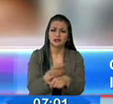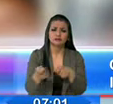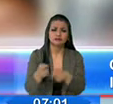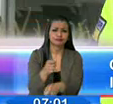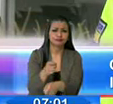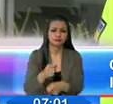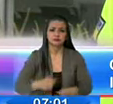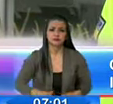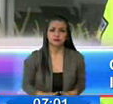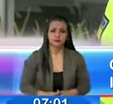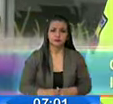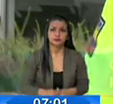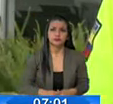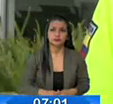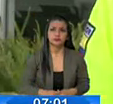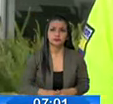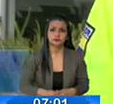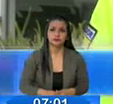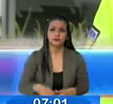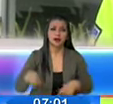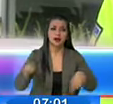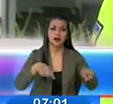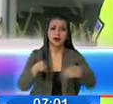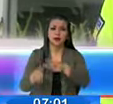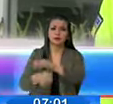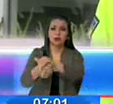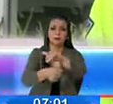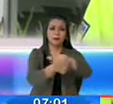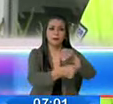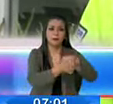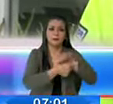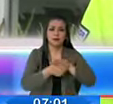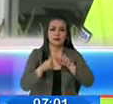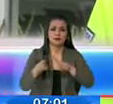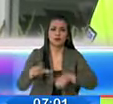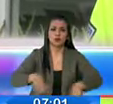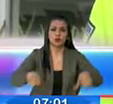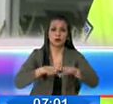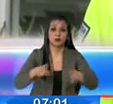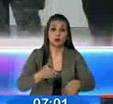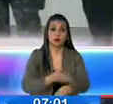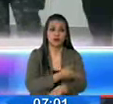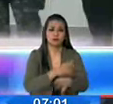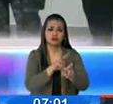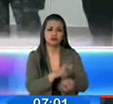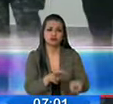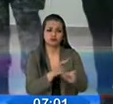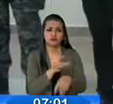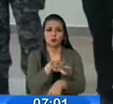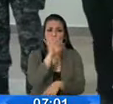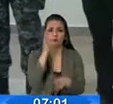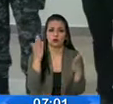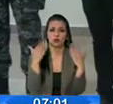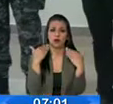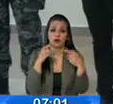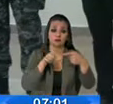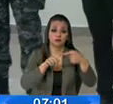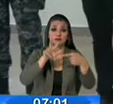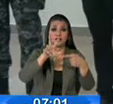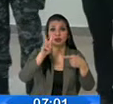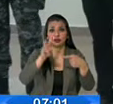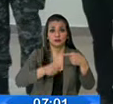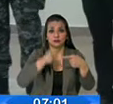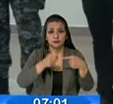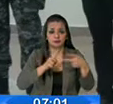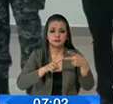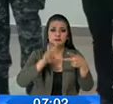punzante. Se movilizaban mucho, entonces se hizo varios seguimientos y logramos ubicarlos ayer en Guayaquil. Los detenidos son de 32 y 29 años de